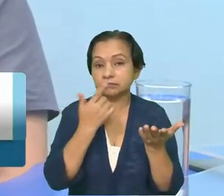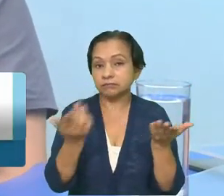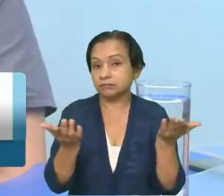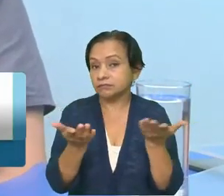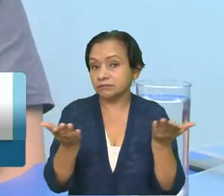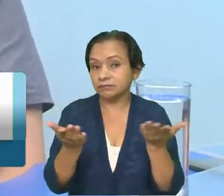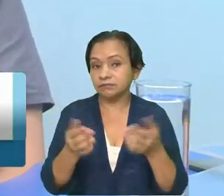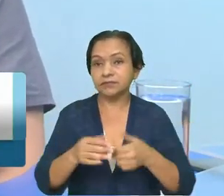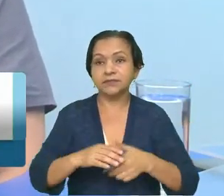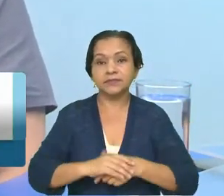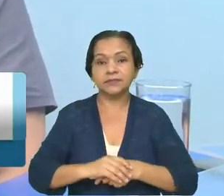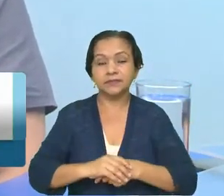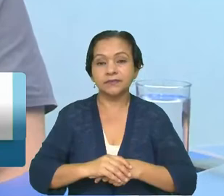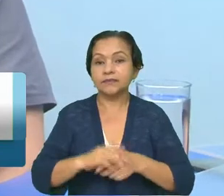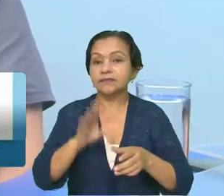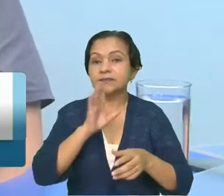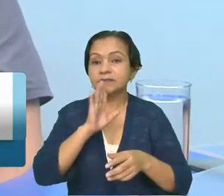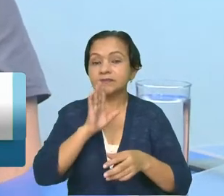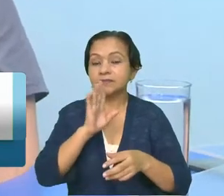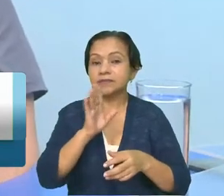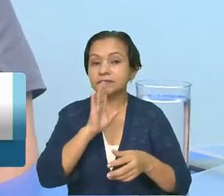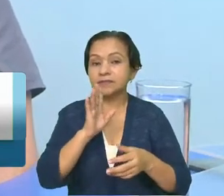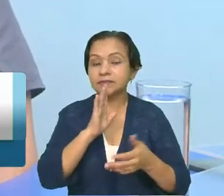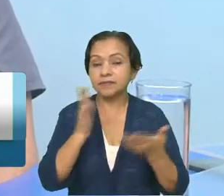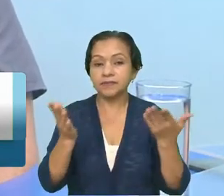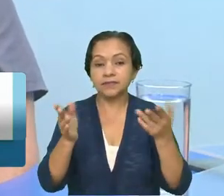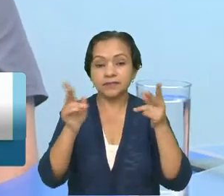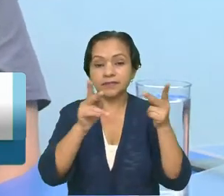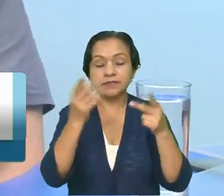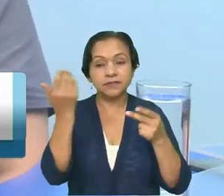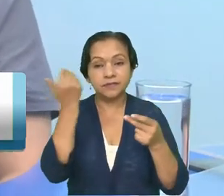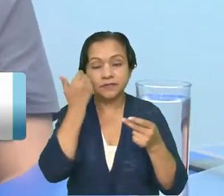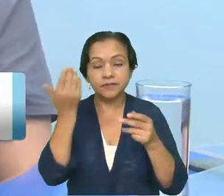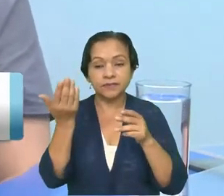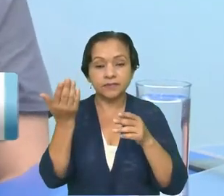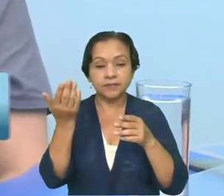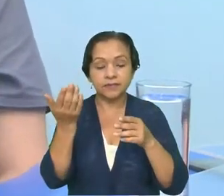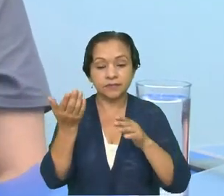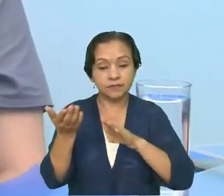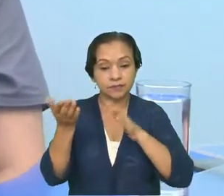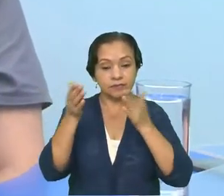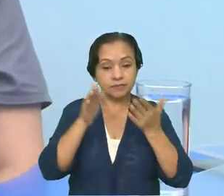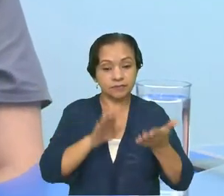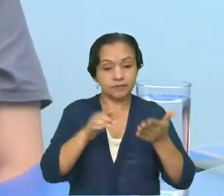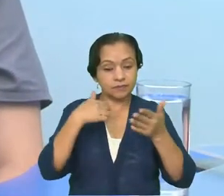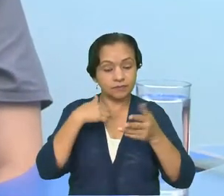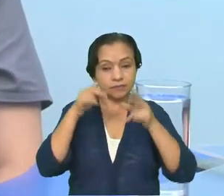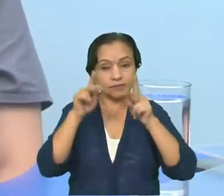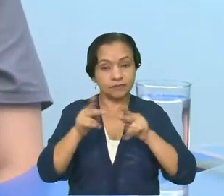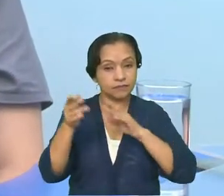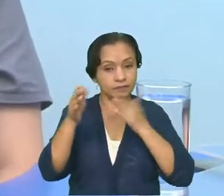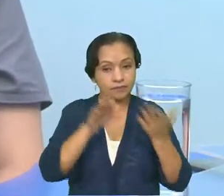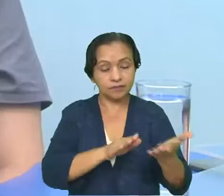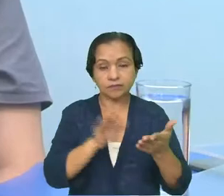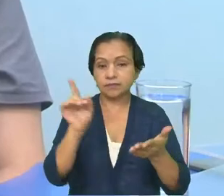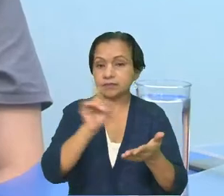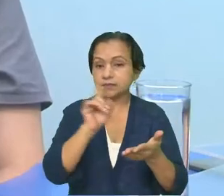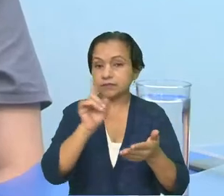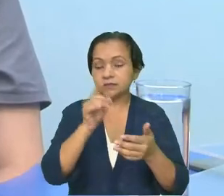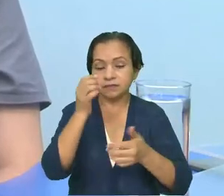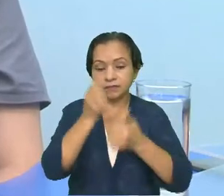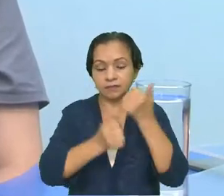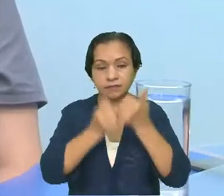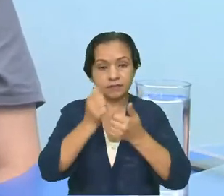no se habla que generalmente esta enfermedad no mata, pues, porque recuerden que las enfermedades